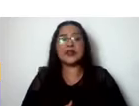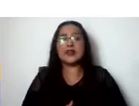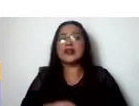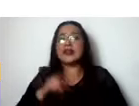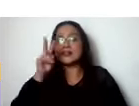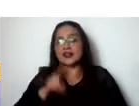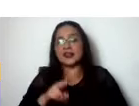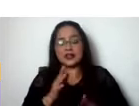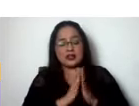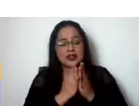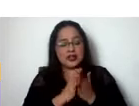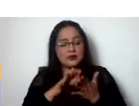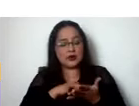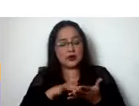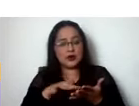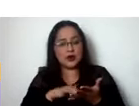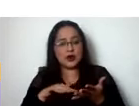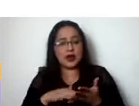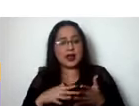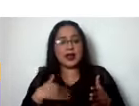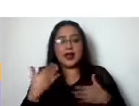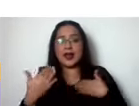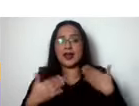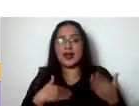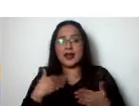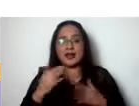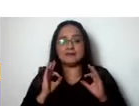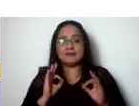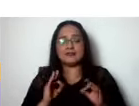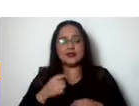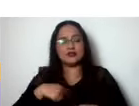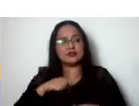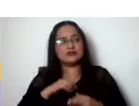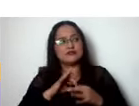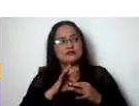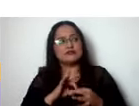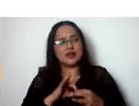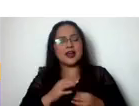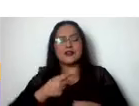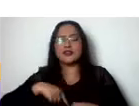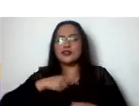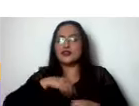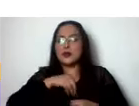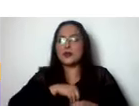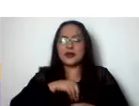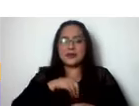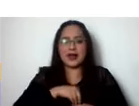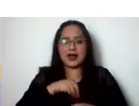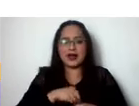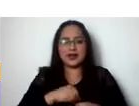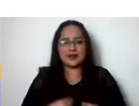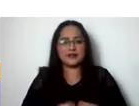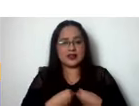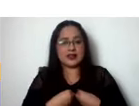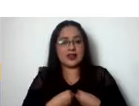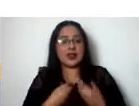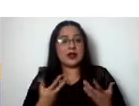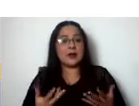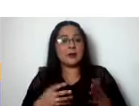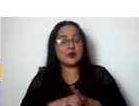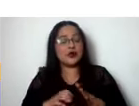la lectura de tu libro porque nos visibilizamos en lo privado. Yo creo que la mayoría de las mujeres